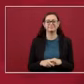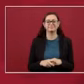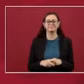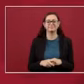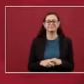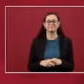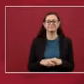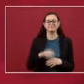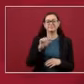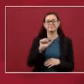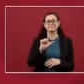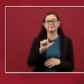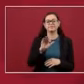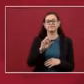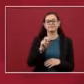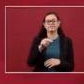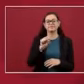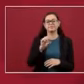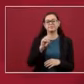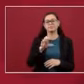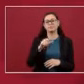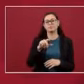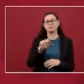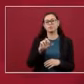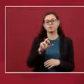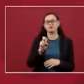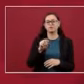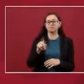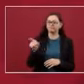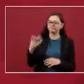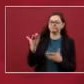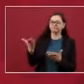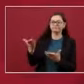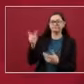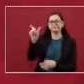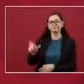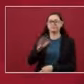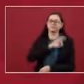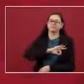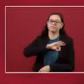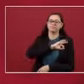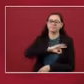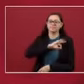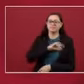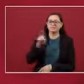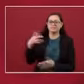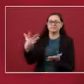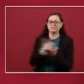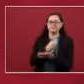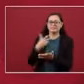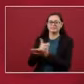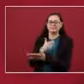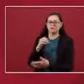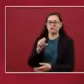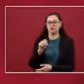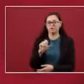alfonso cuarón x y los óscares